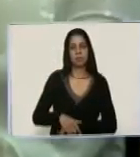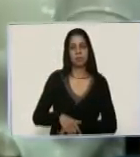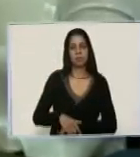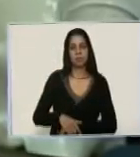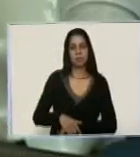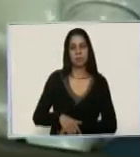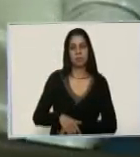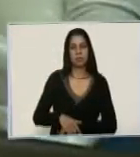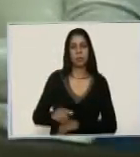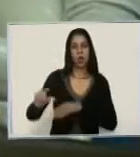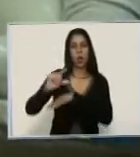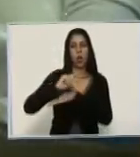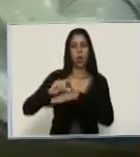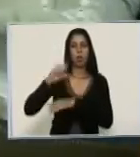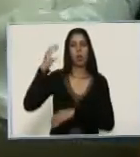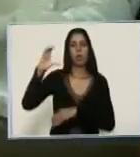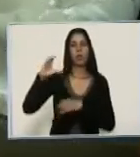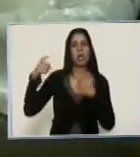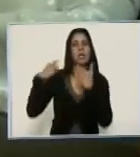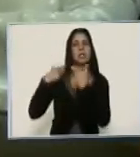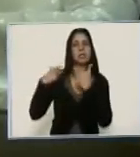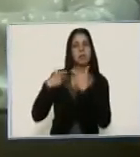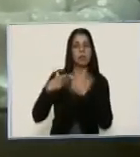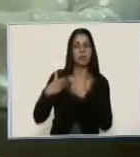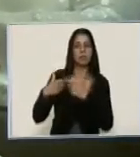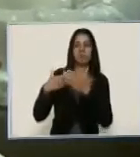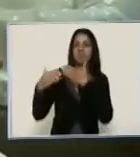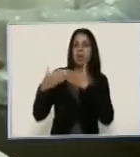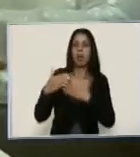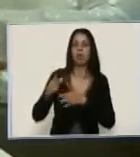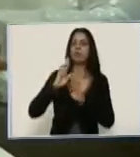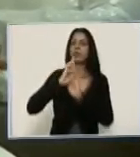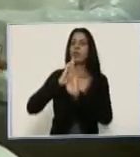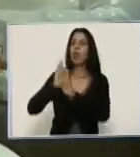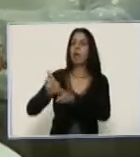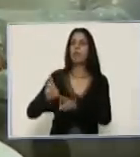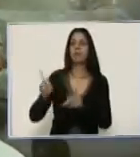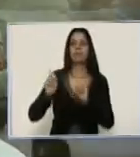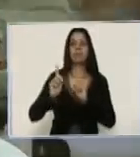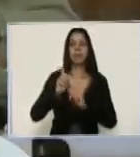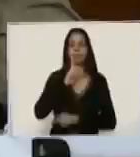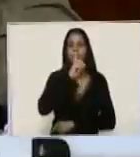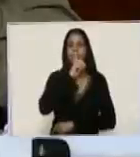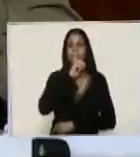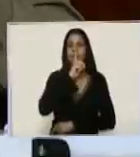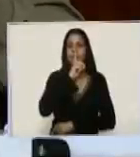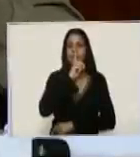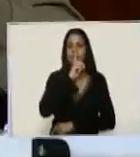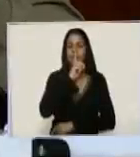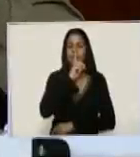que es un gobierno enemigo nuestro, nosotros no le vamos a responder a ellos así. No.